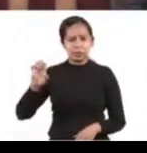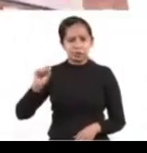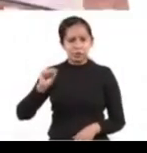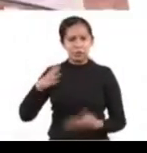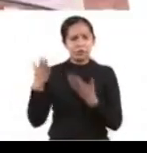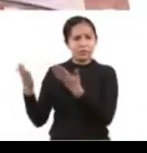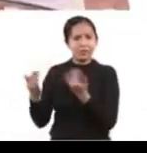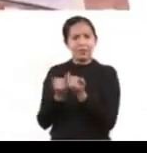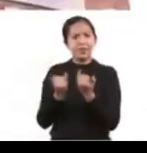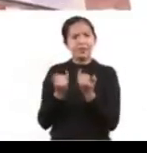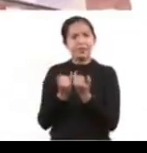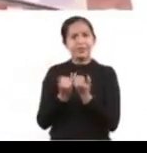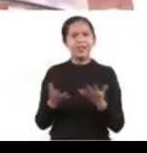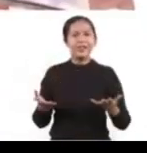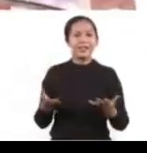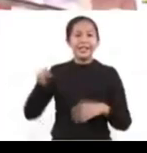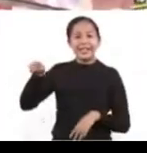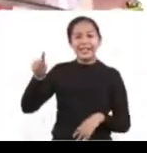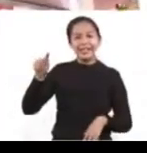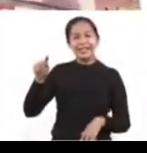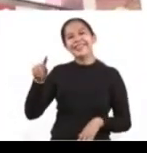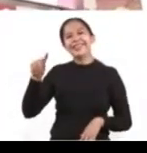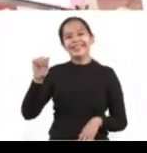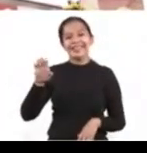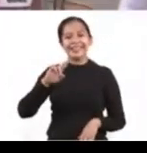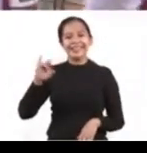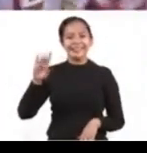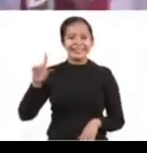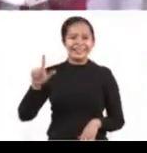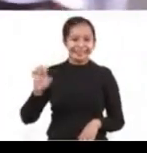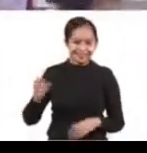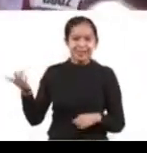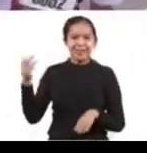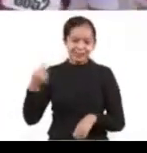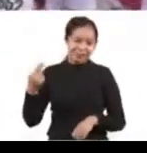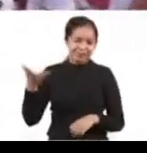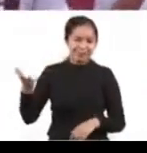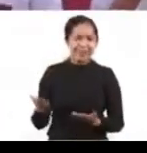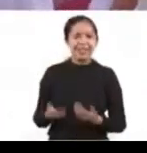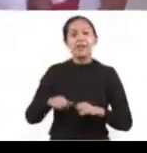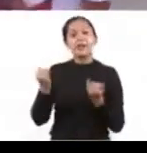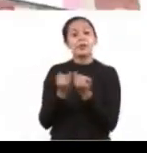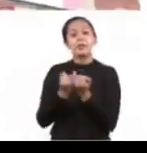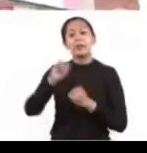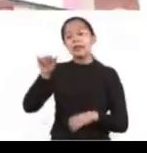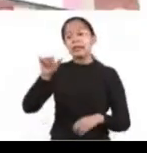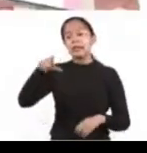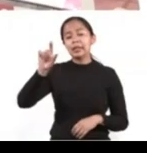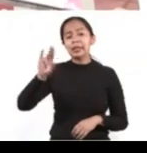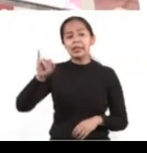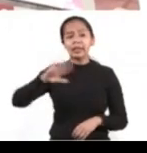el terrible Morales de Tijuana, nuestra gran campeona, Jackie